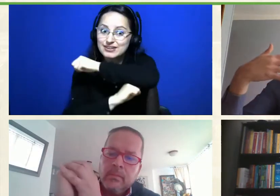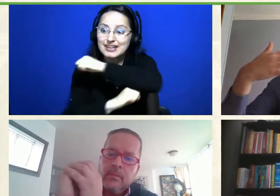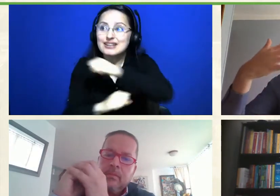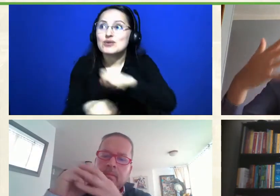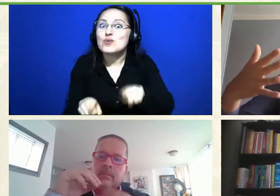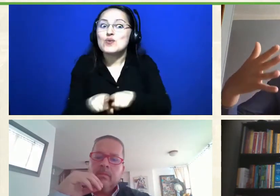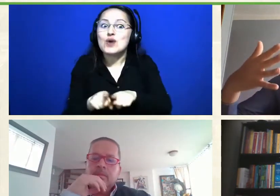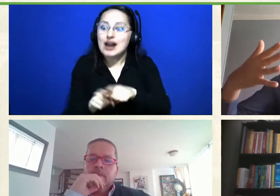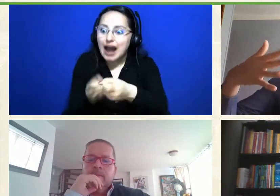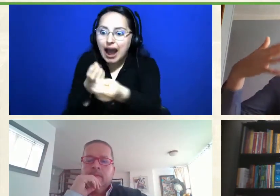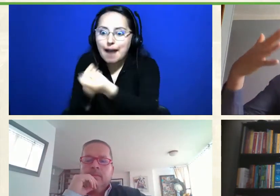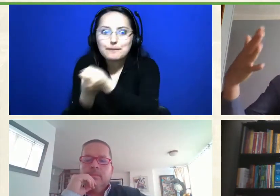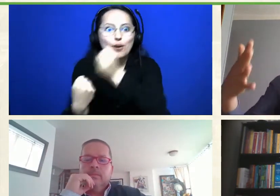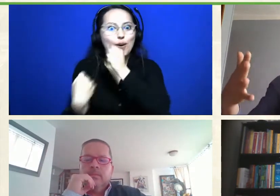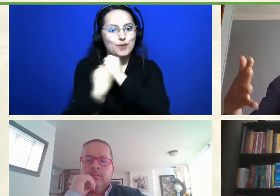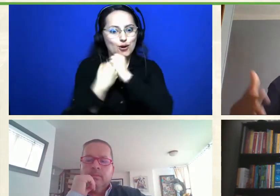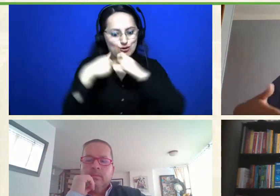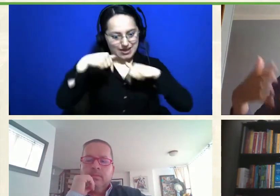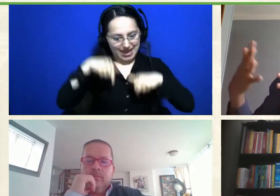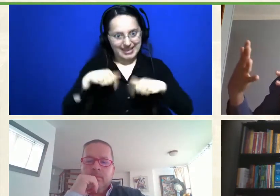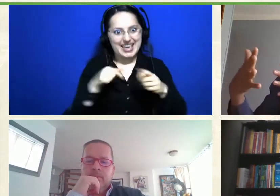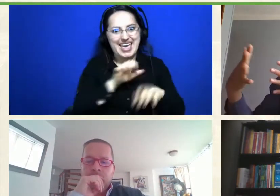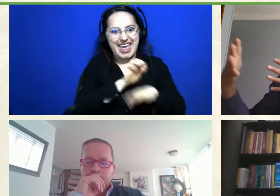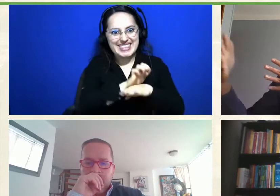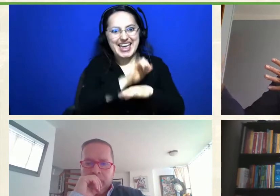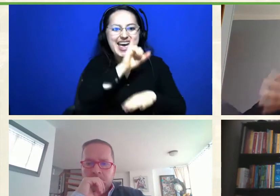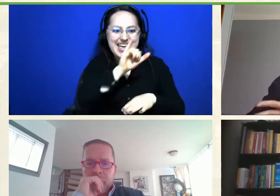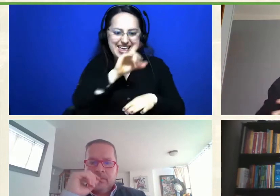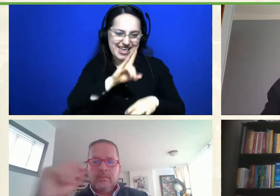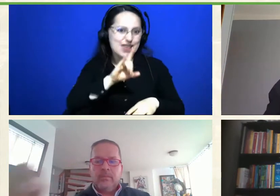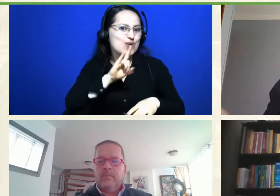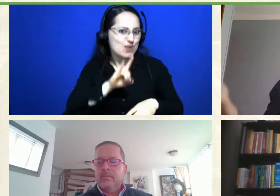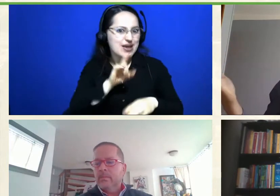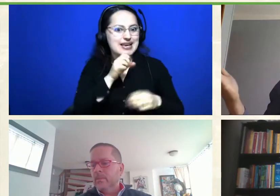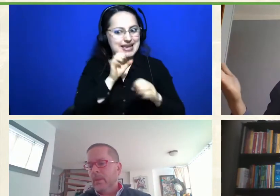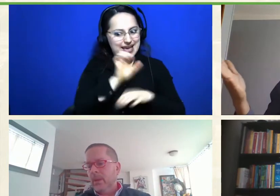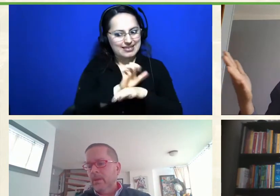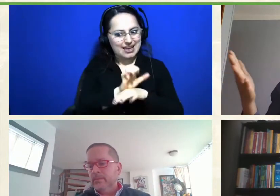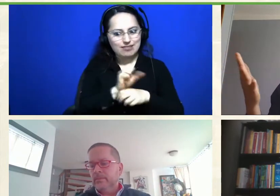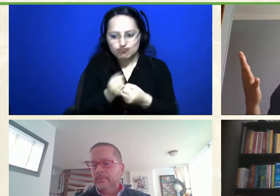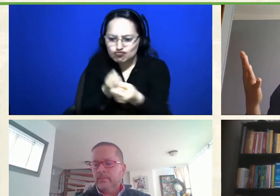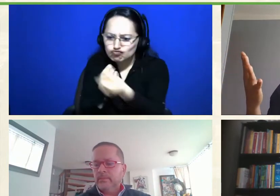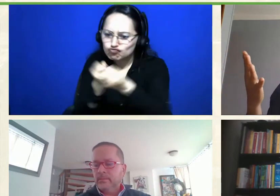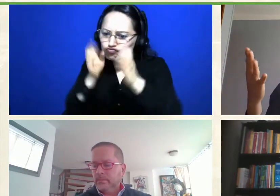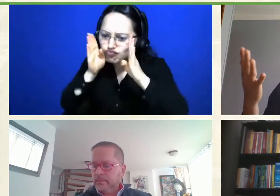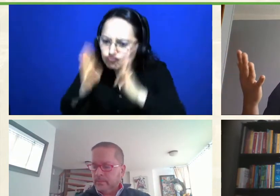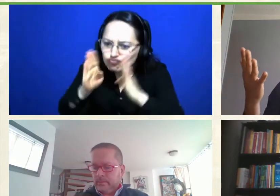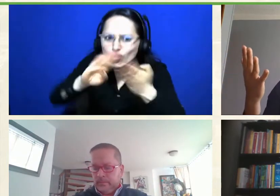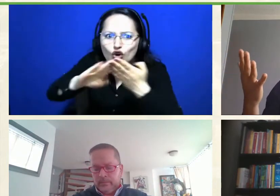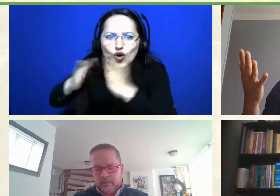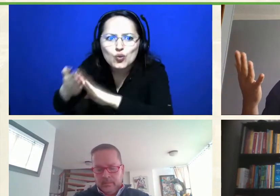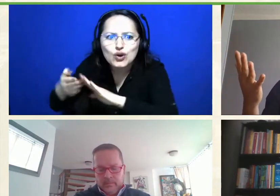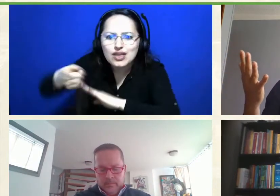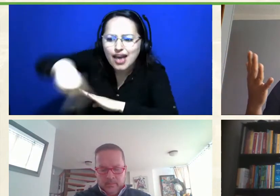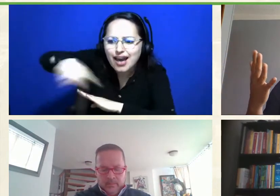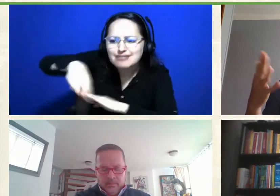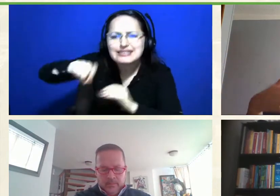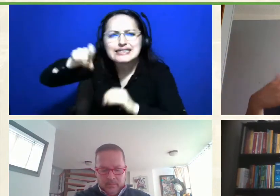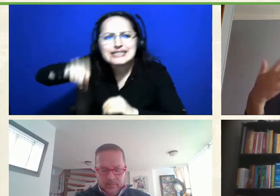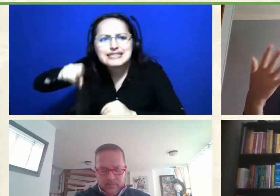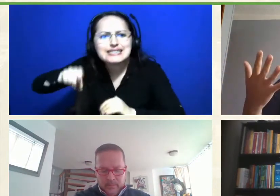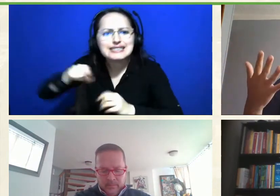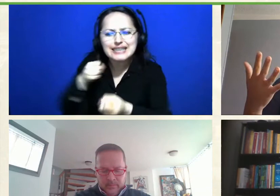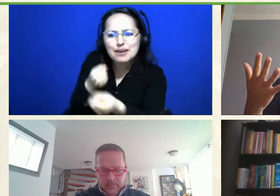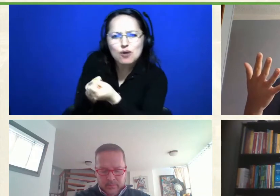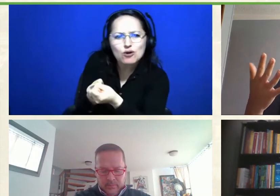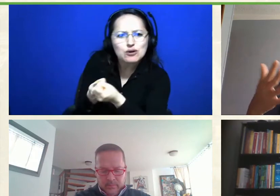entre una entidad que toma unas decisiones y que va a escuchar a las comunidades en las necesidades que ellos requieren. Y